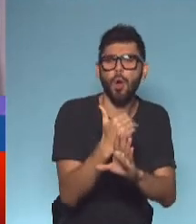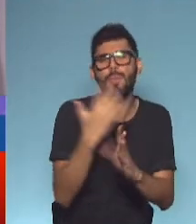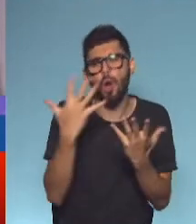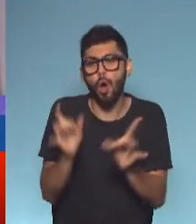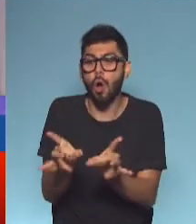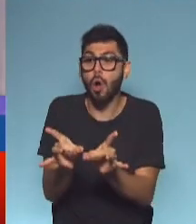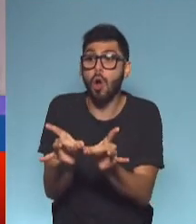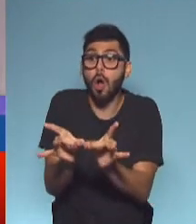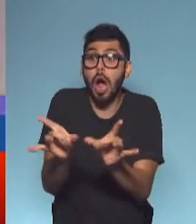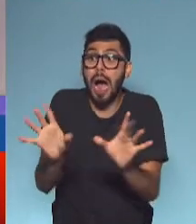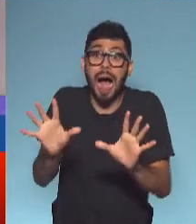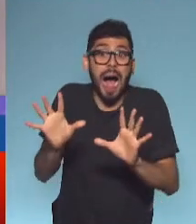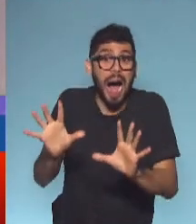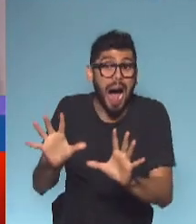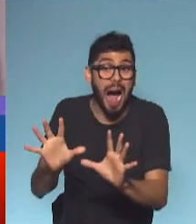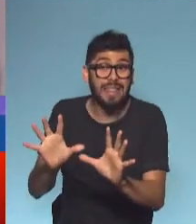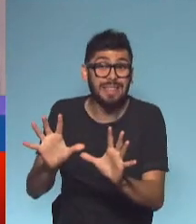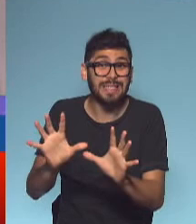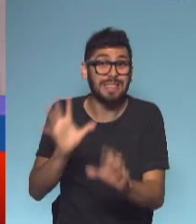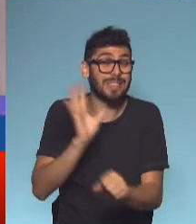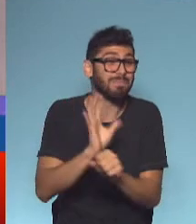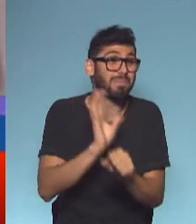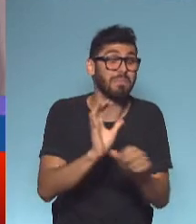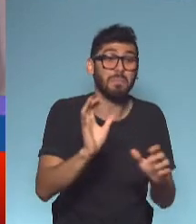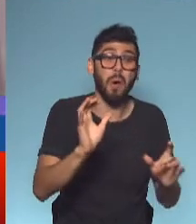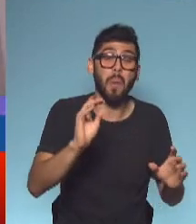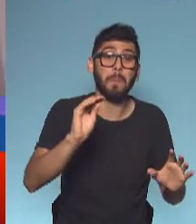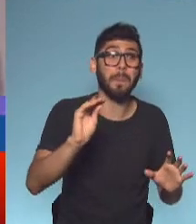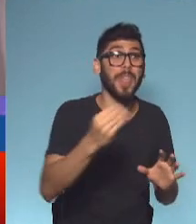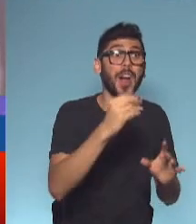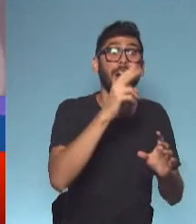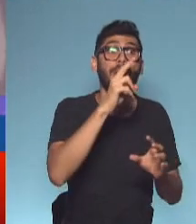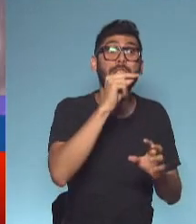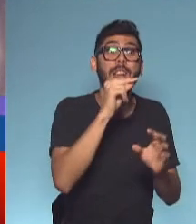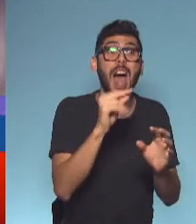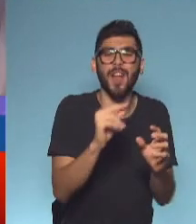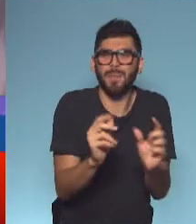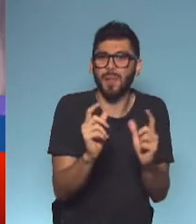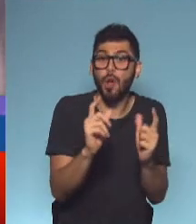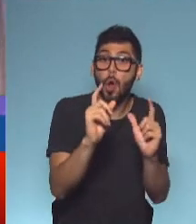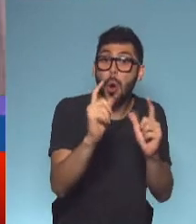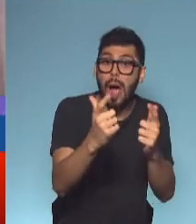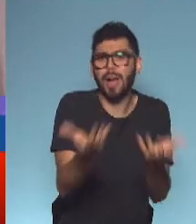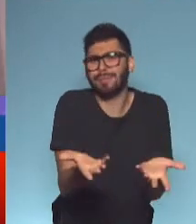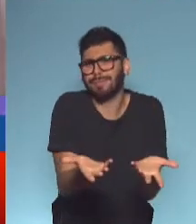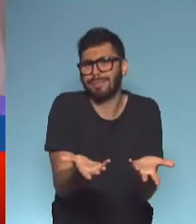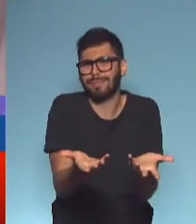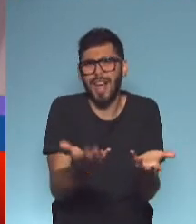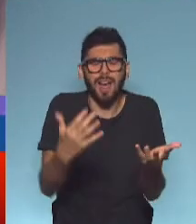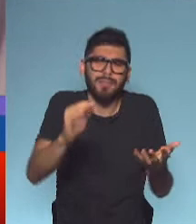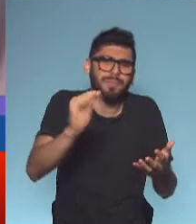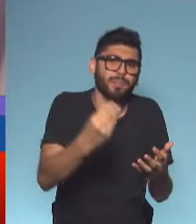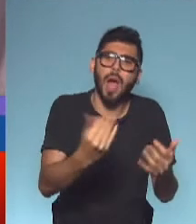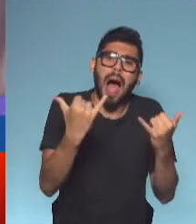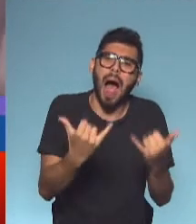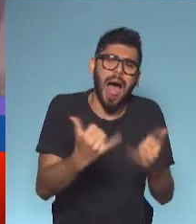tipo no va a traer ningún retroceso, ningún daño, ni nada para reparar. Y para eso también tenemos que estar preparados. Por eso yo digo que aquí hay